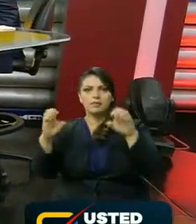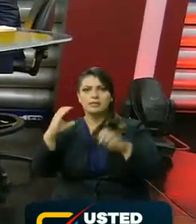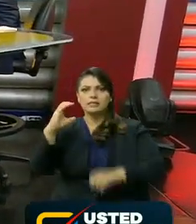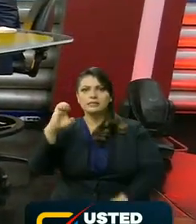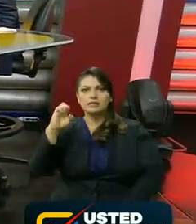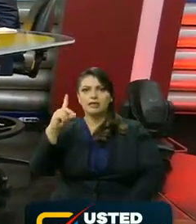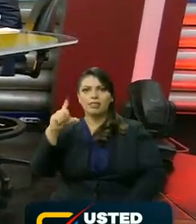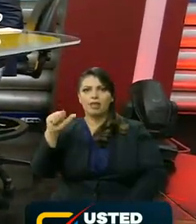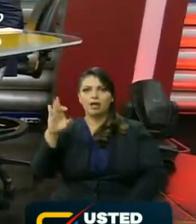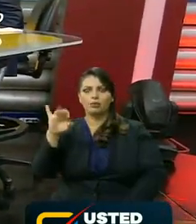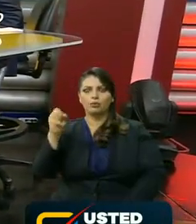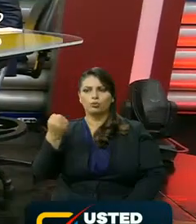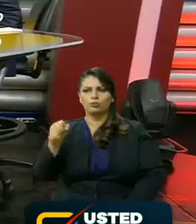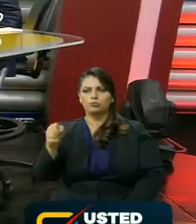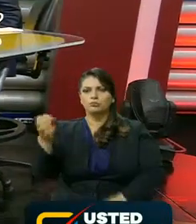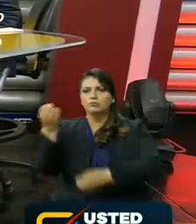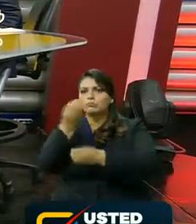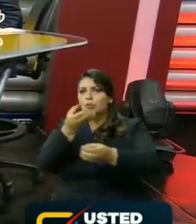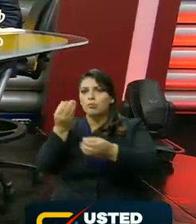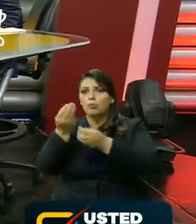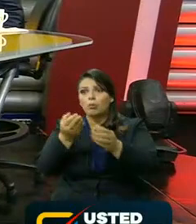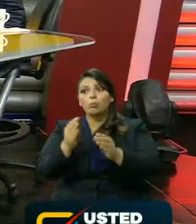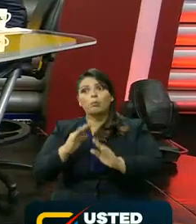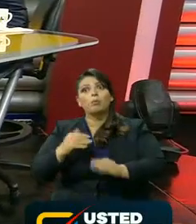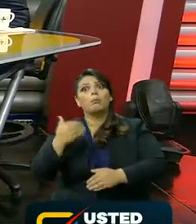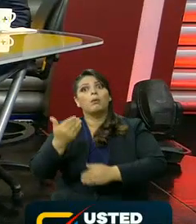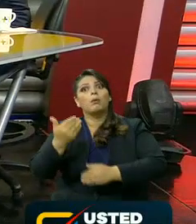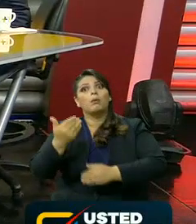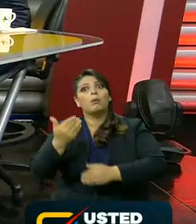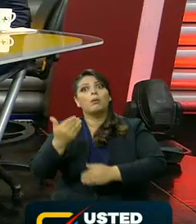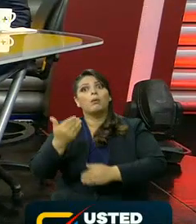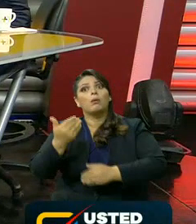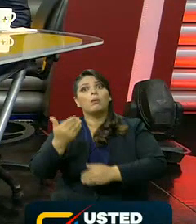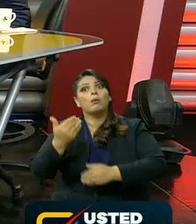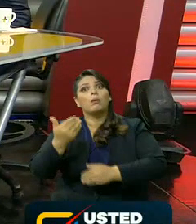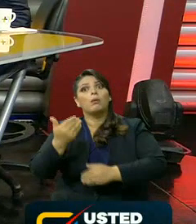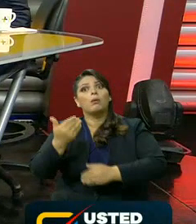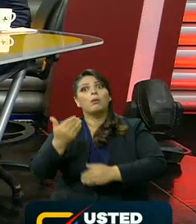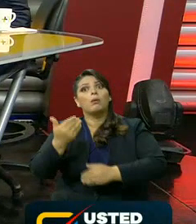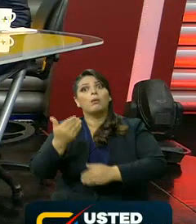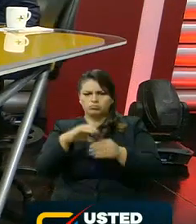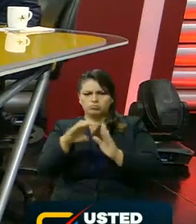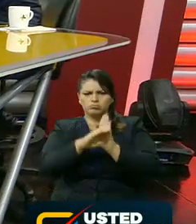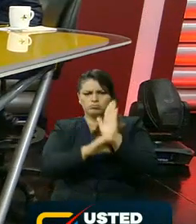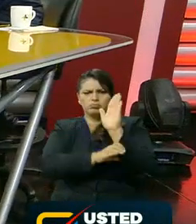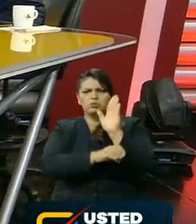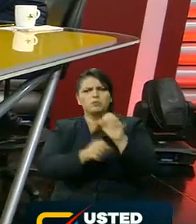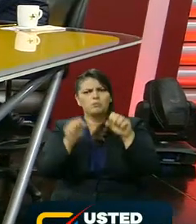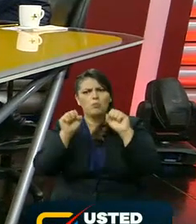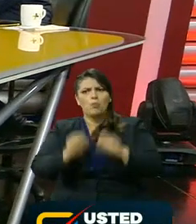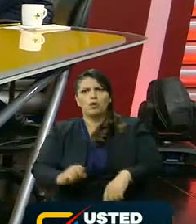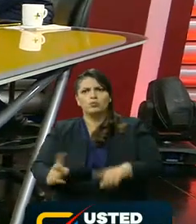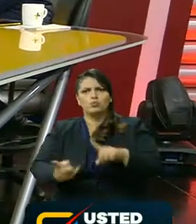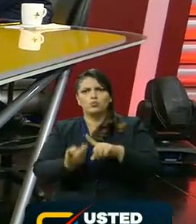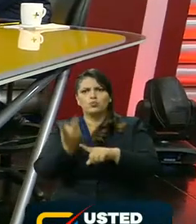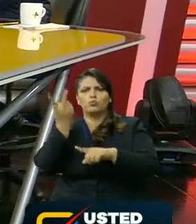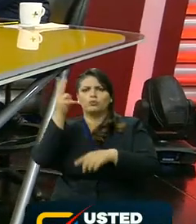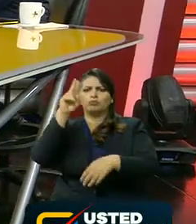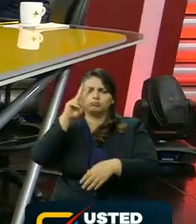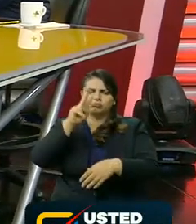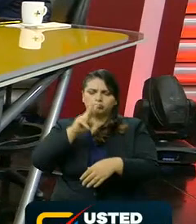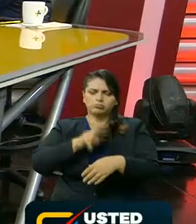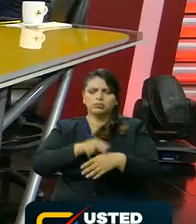creer que podría haber una segunda vuelta, de acuerdo con lo que dice la Constitución de la República. La segunda